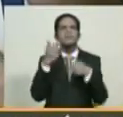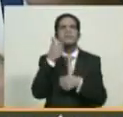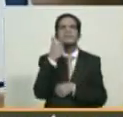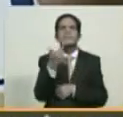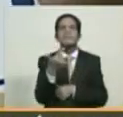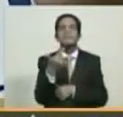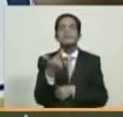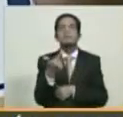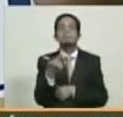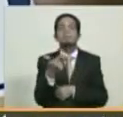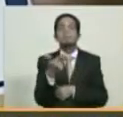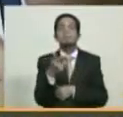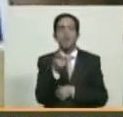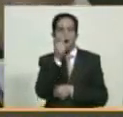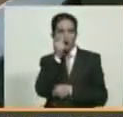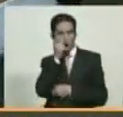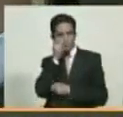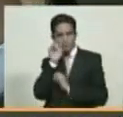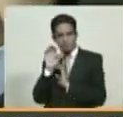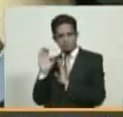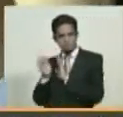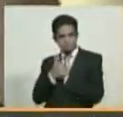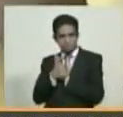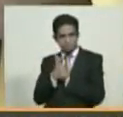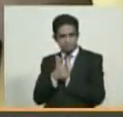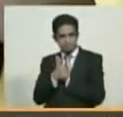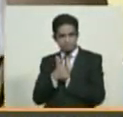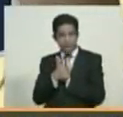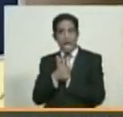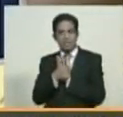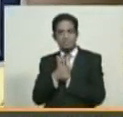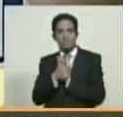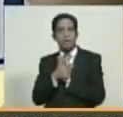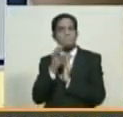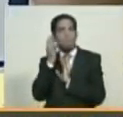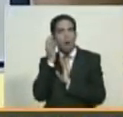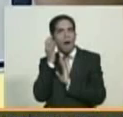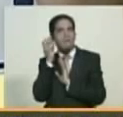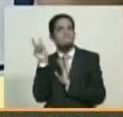infidelidad en Colombia aumentó por llegada de venezolanas.